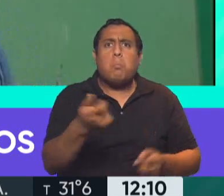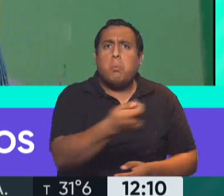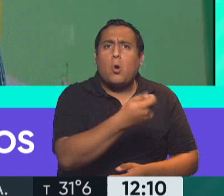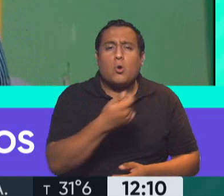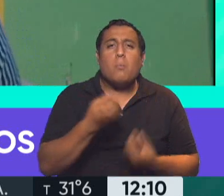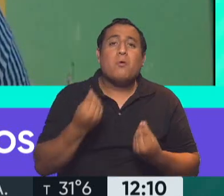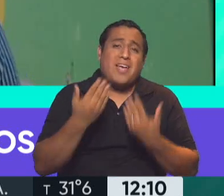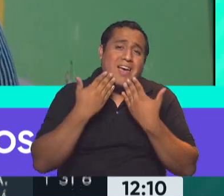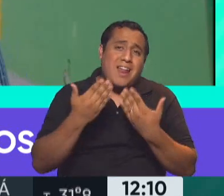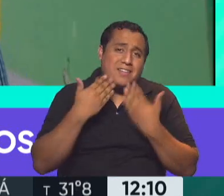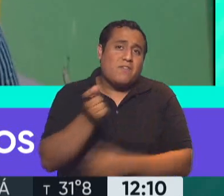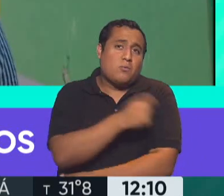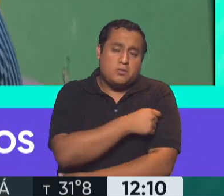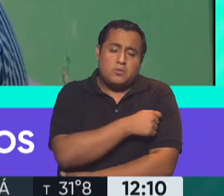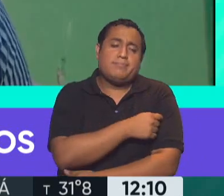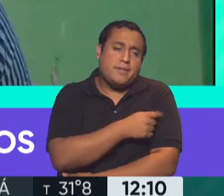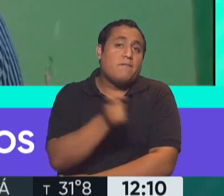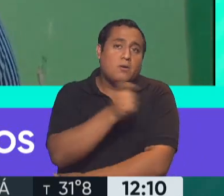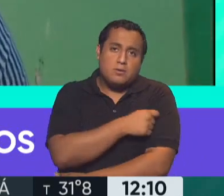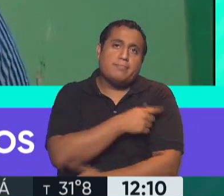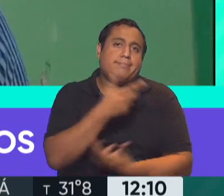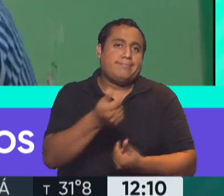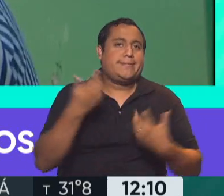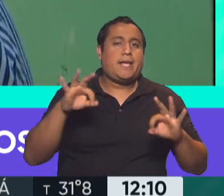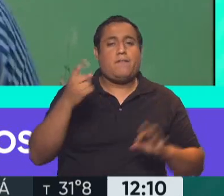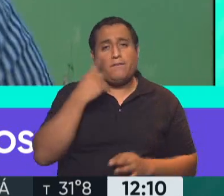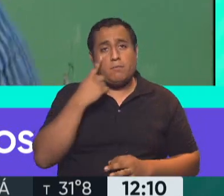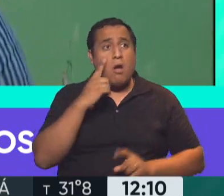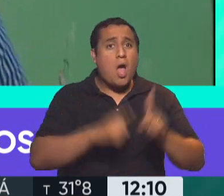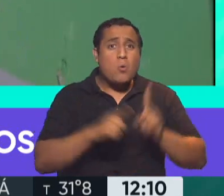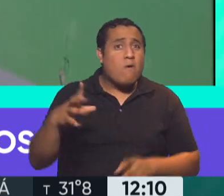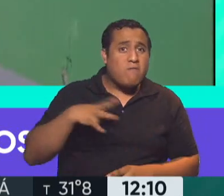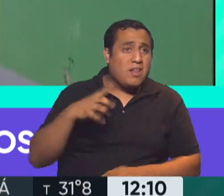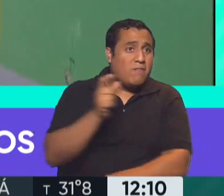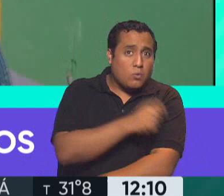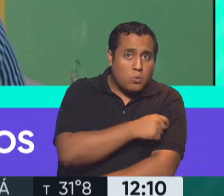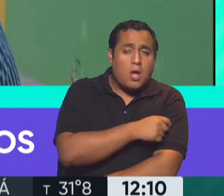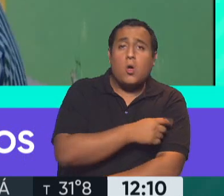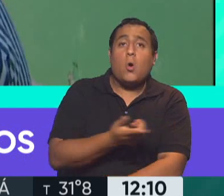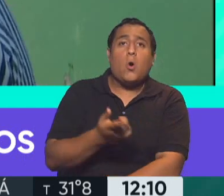nivel muy bajo. Vacunarse salva vidas, por favor, todos aquellos que no lo hicieron, que no han completado